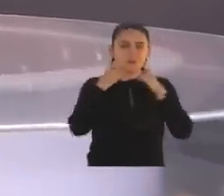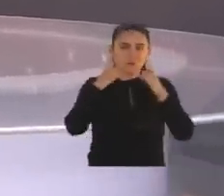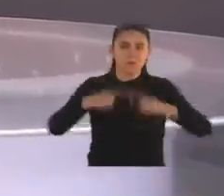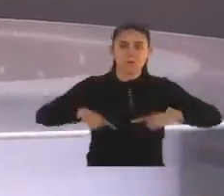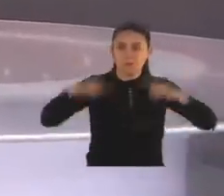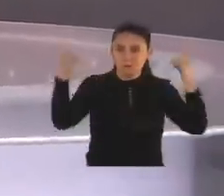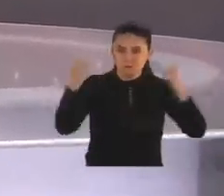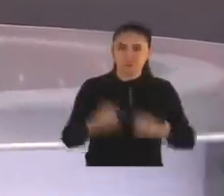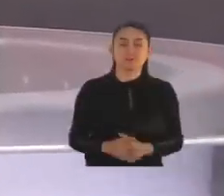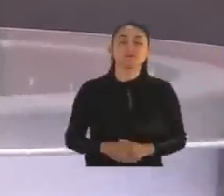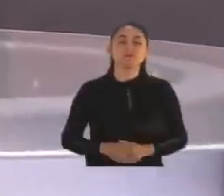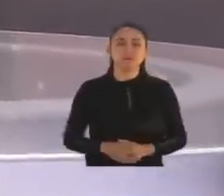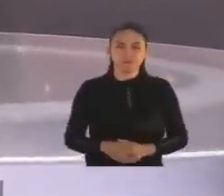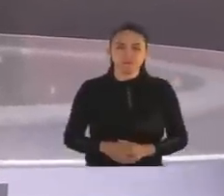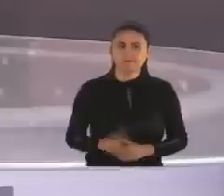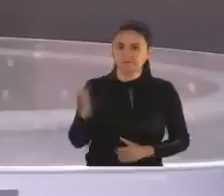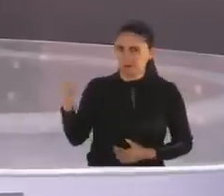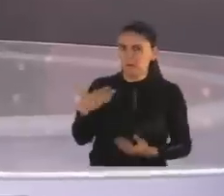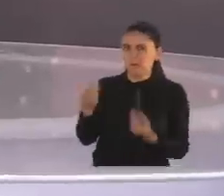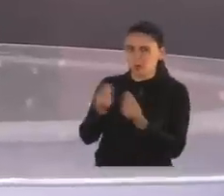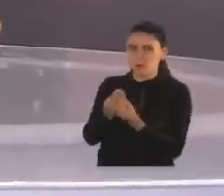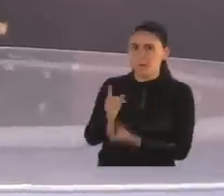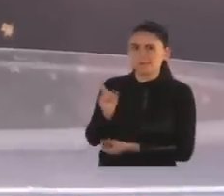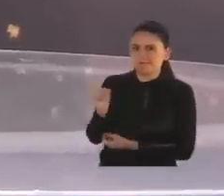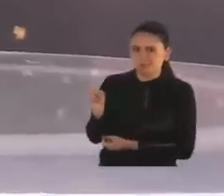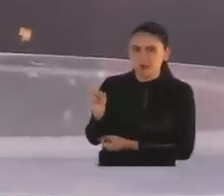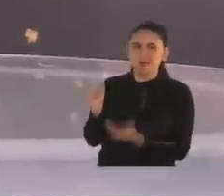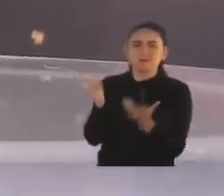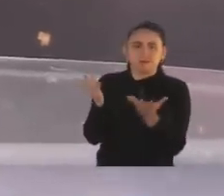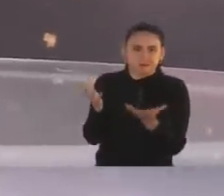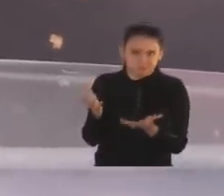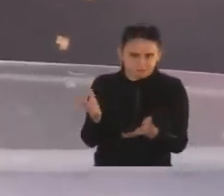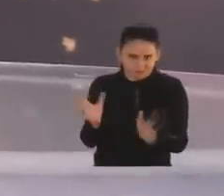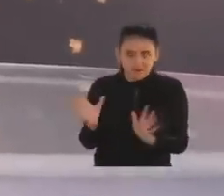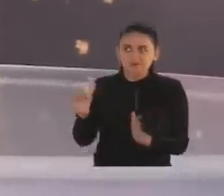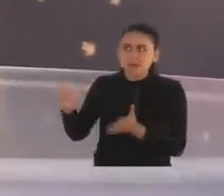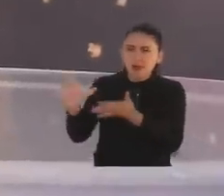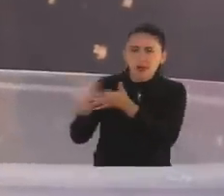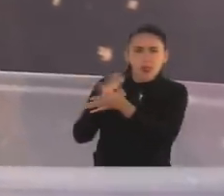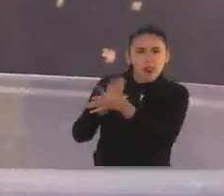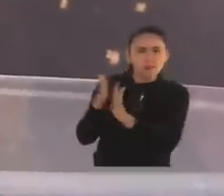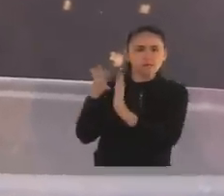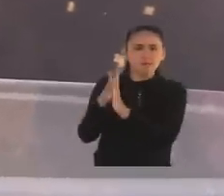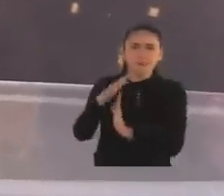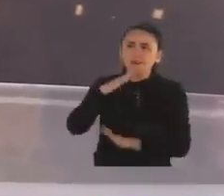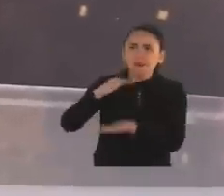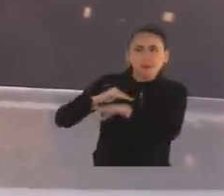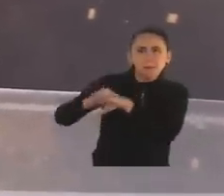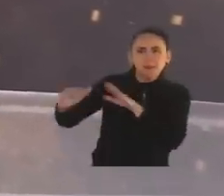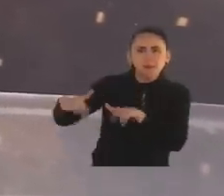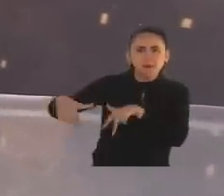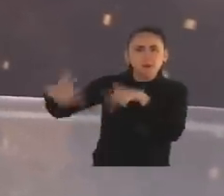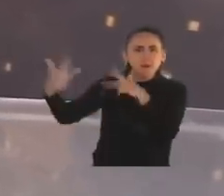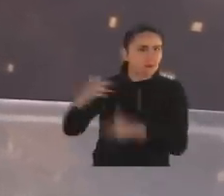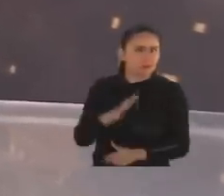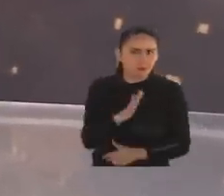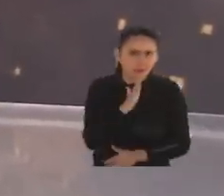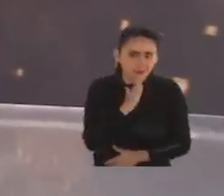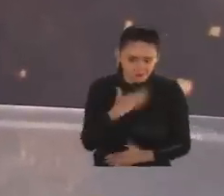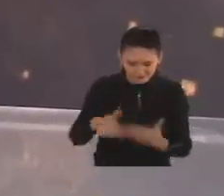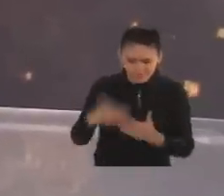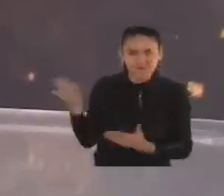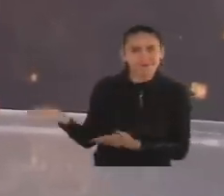los famosos. Bueno, Joana Amaya, usted se vino porque hoy nos tiene tremendo invitado, ¿y sabe qué? A lo que vinimos.